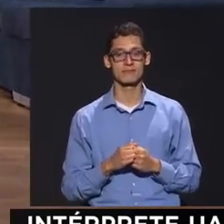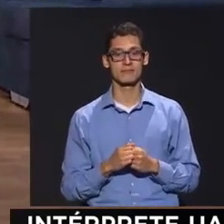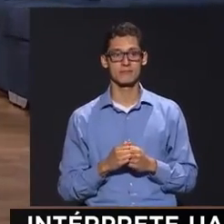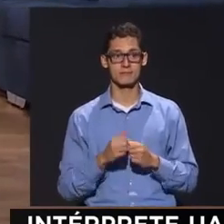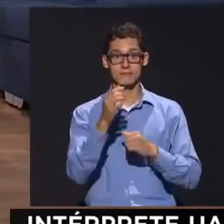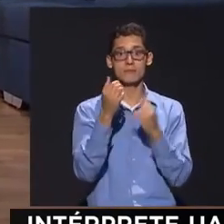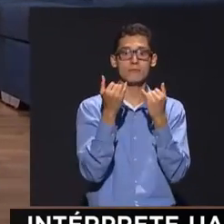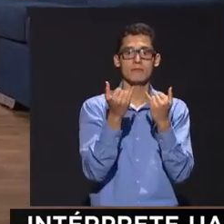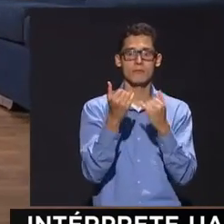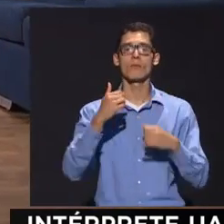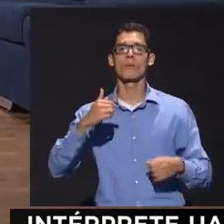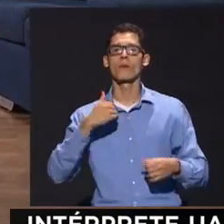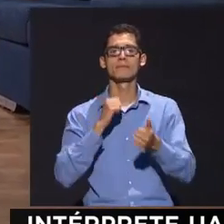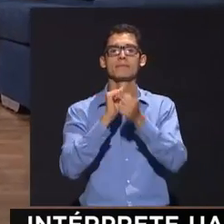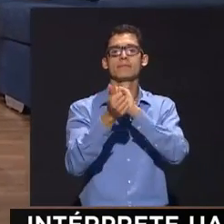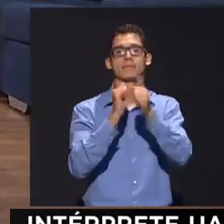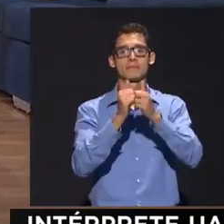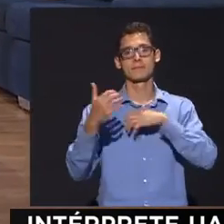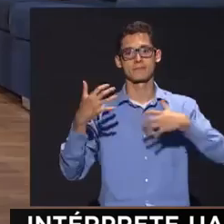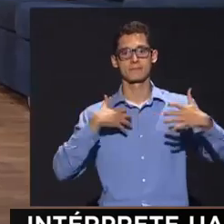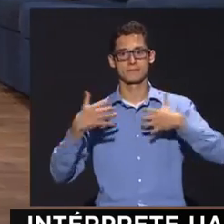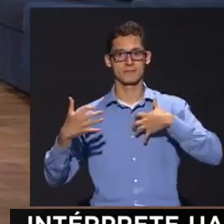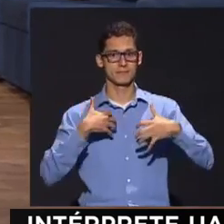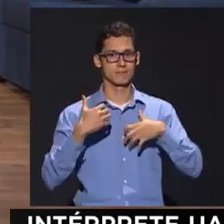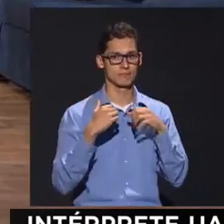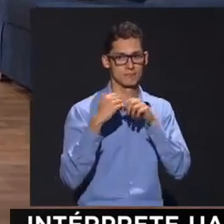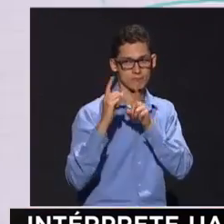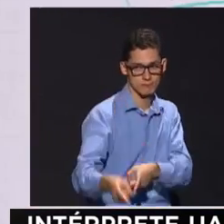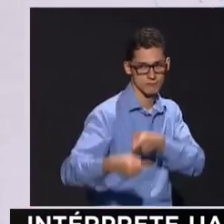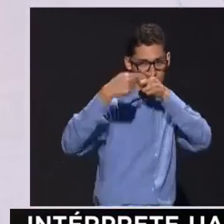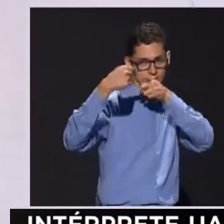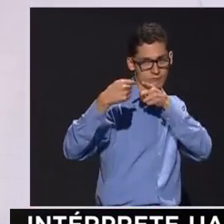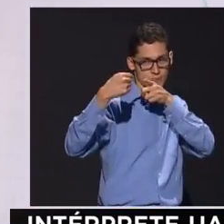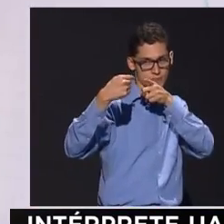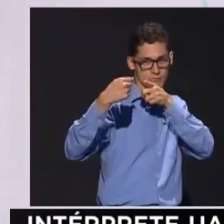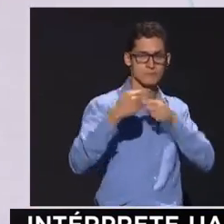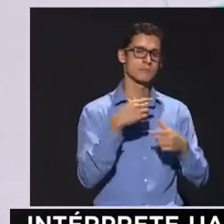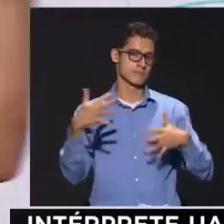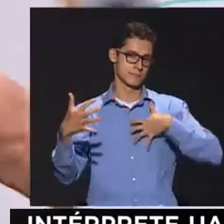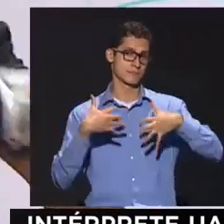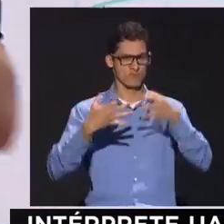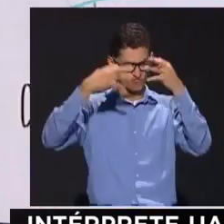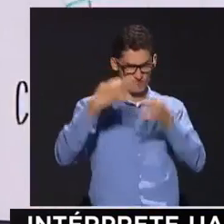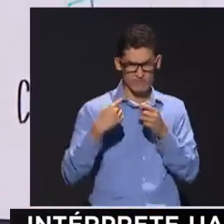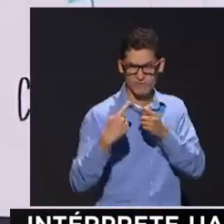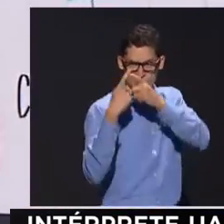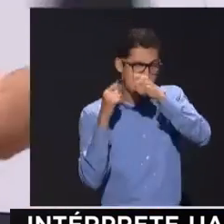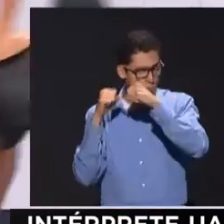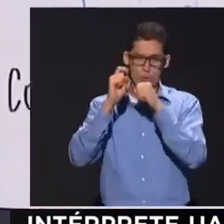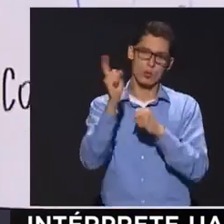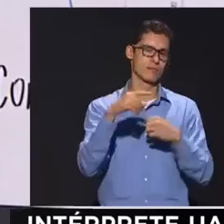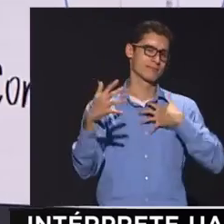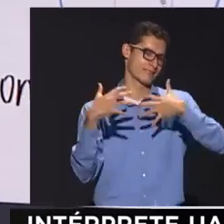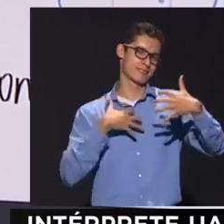una coreografía y un combate por eso vamos llamar combate escénico visualizando mi enemigo